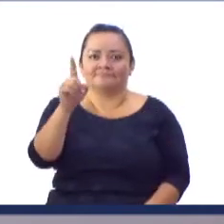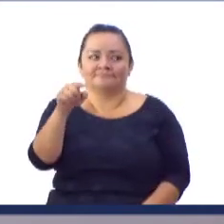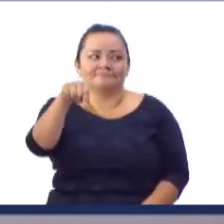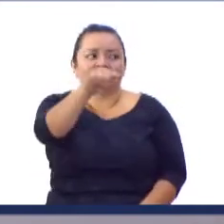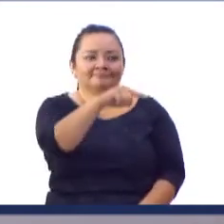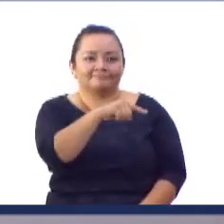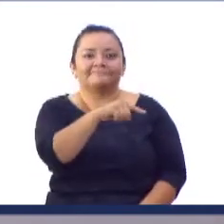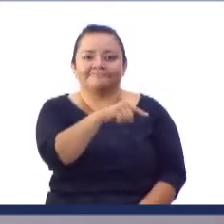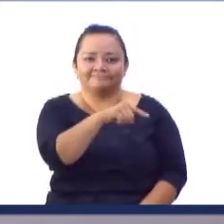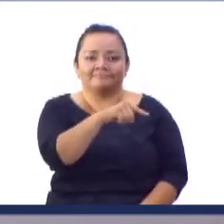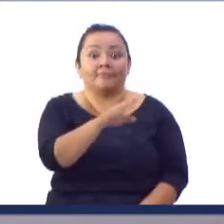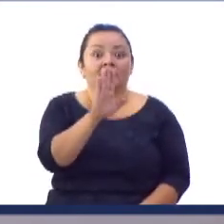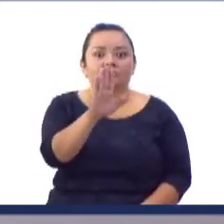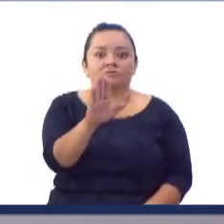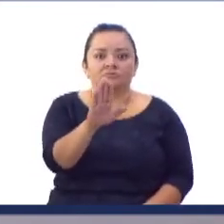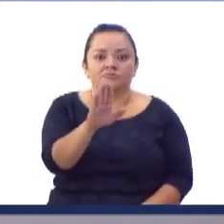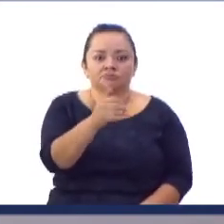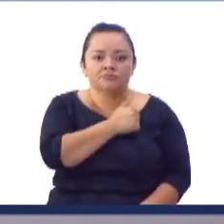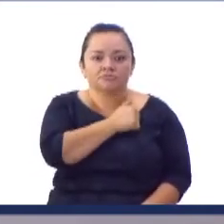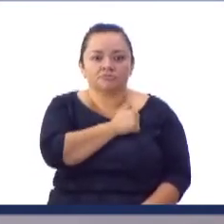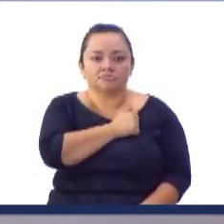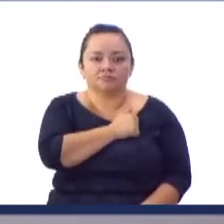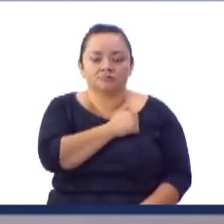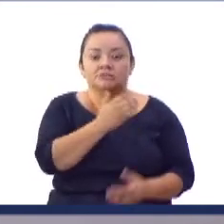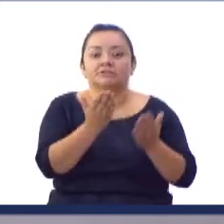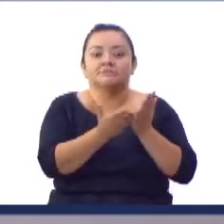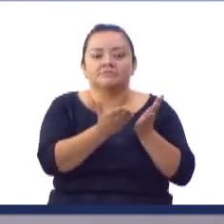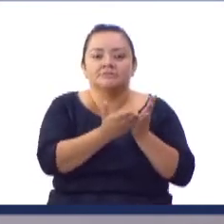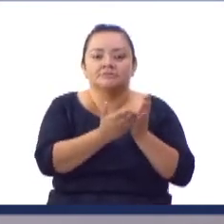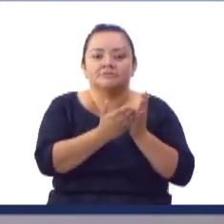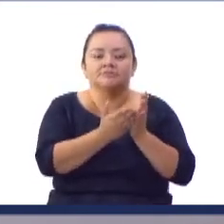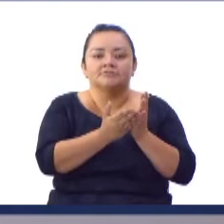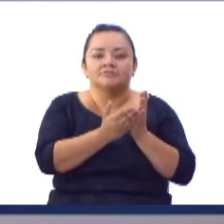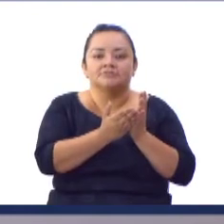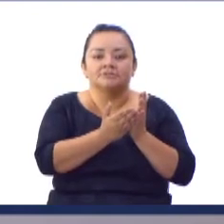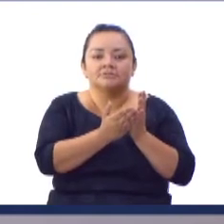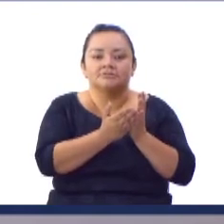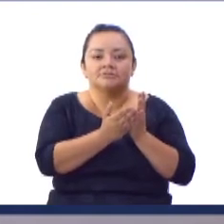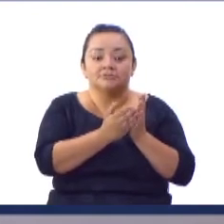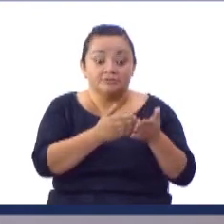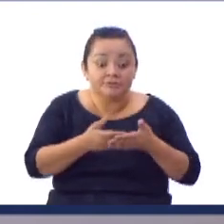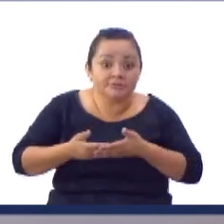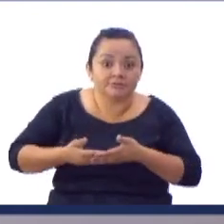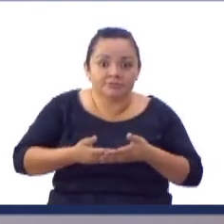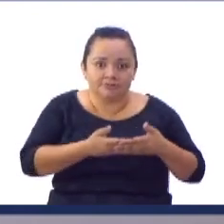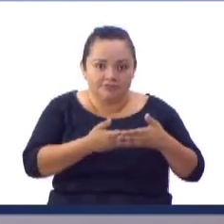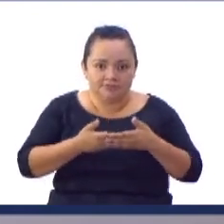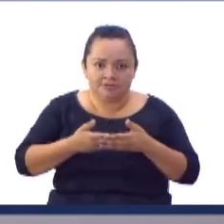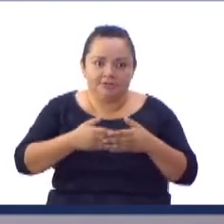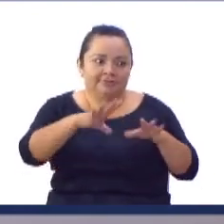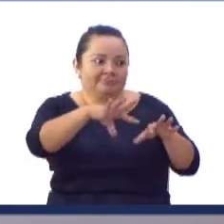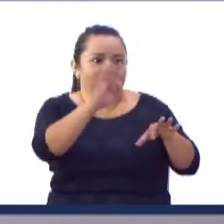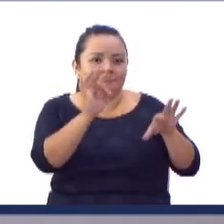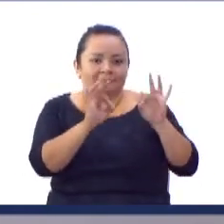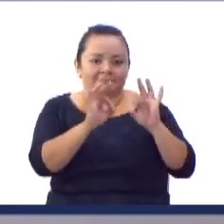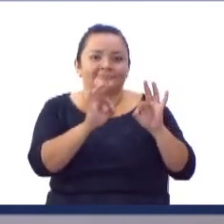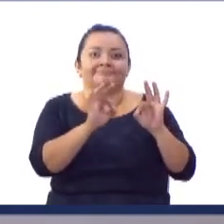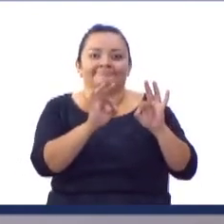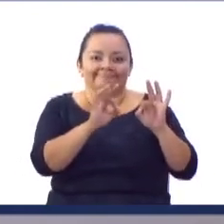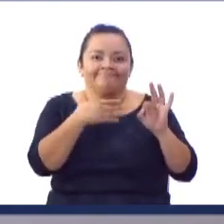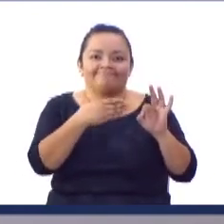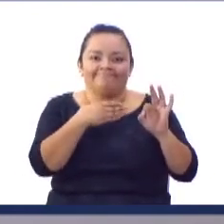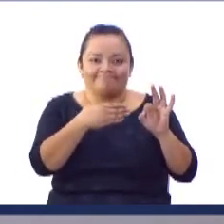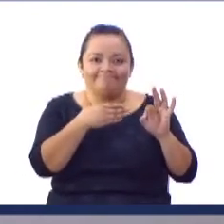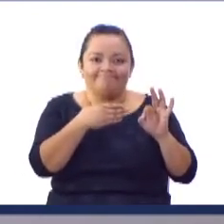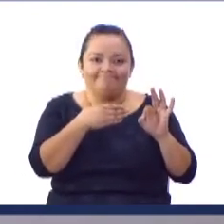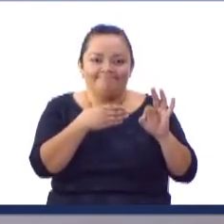y depende de usted por eso dice la palabra que aún hasta lo sigo hasta los escogidos pueden ser engañados